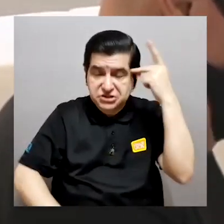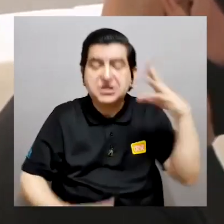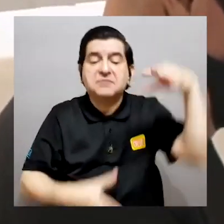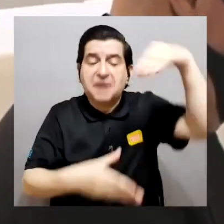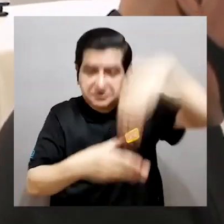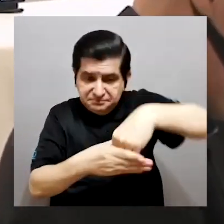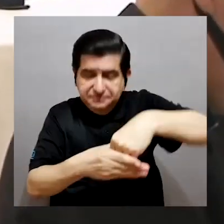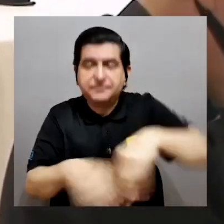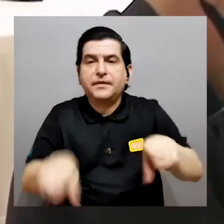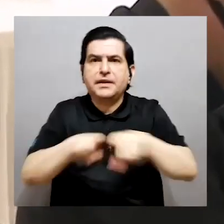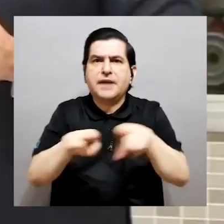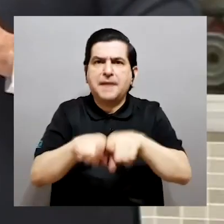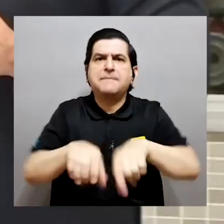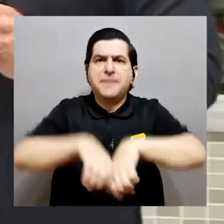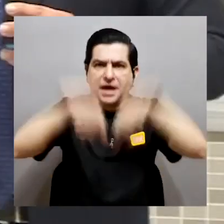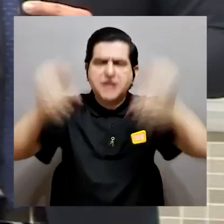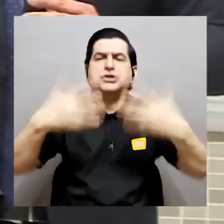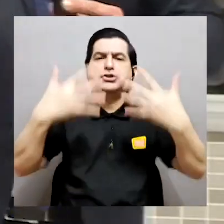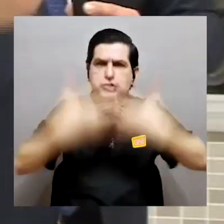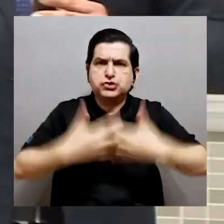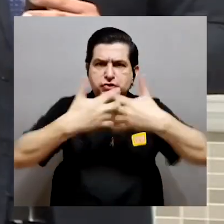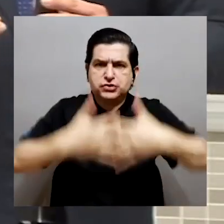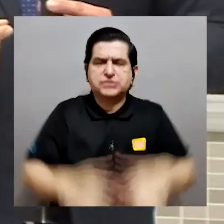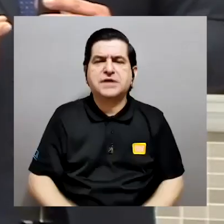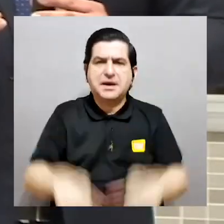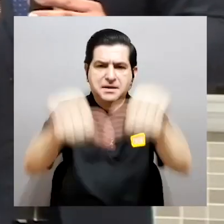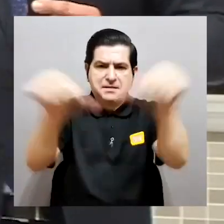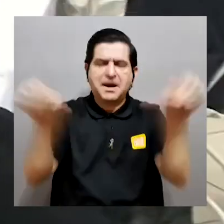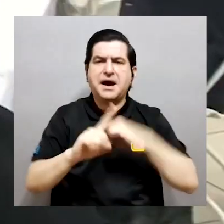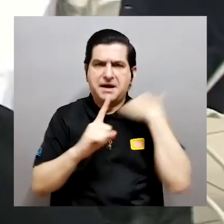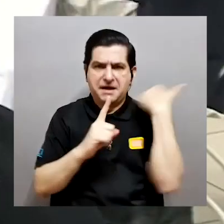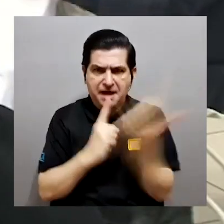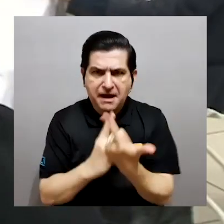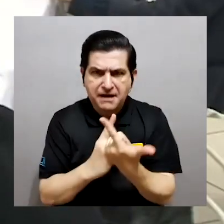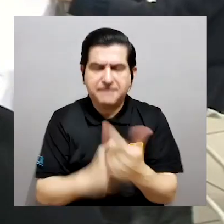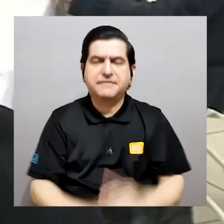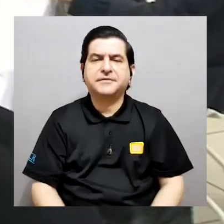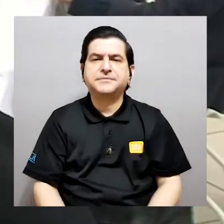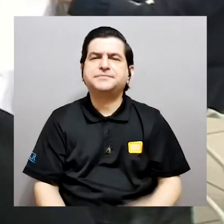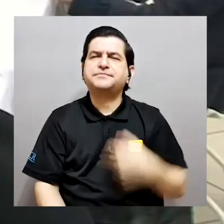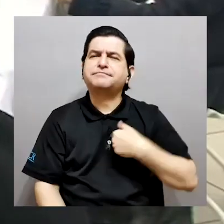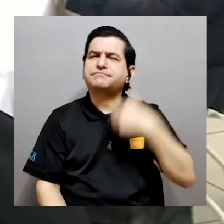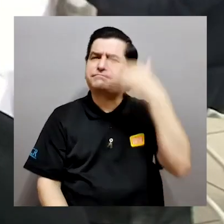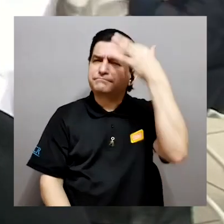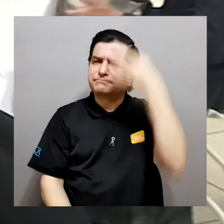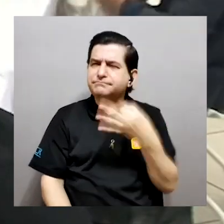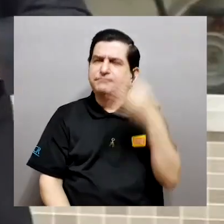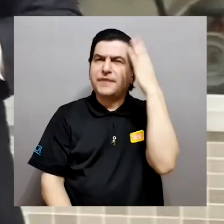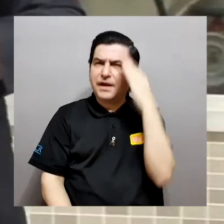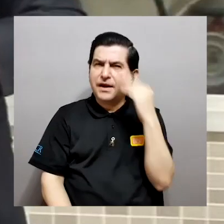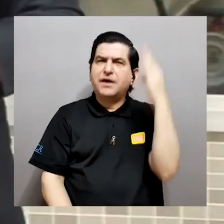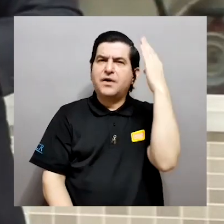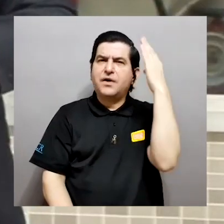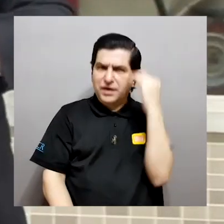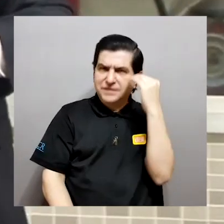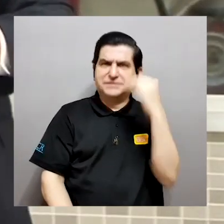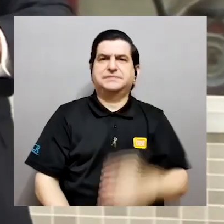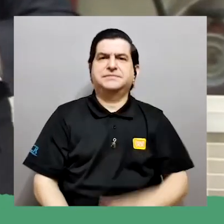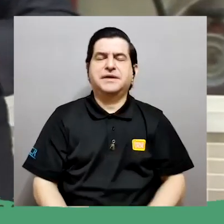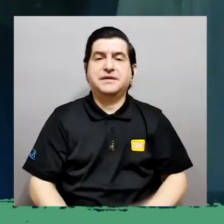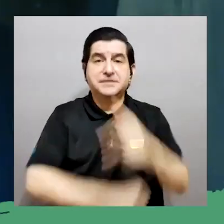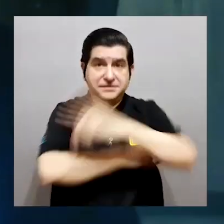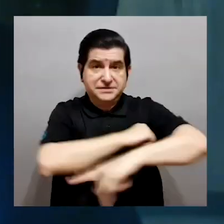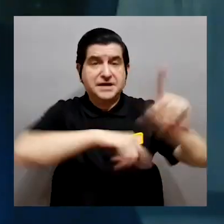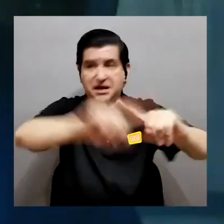como un todo, sino al sistema empresarial, a los sectores sociales. Yo creo que las experiencias de